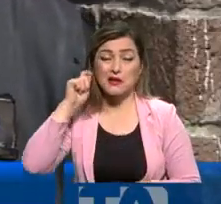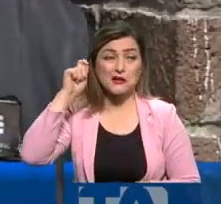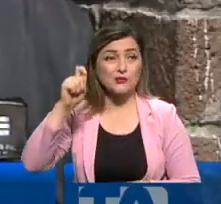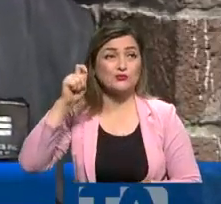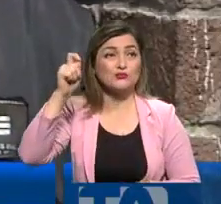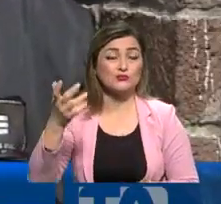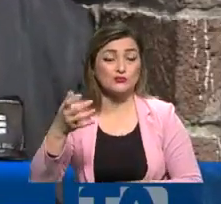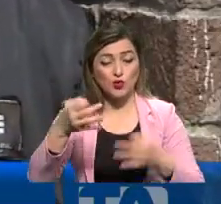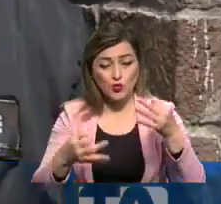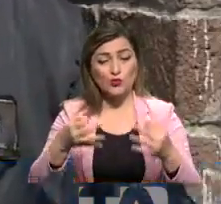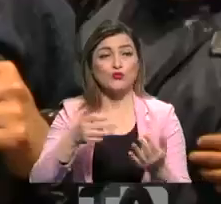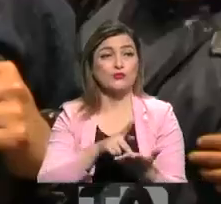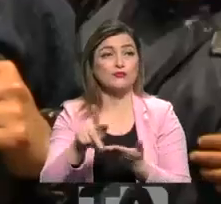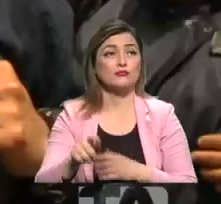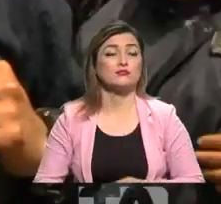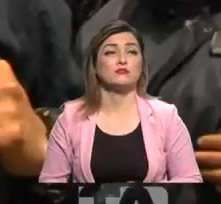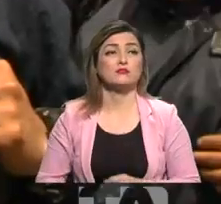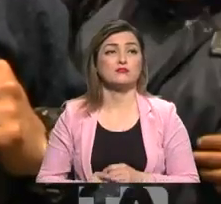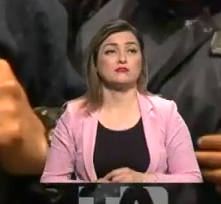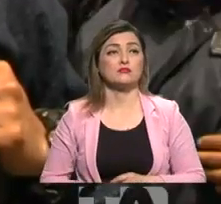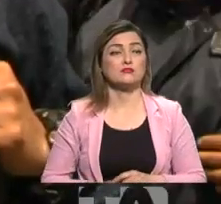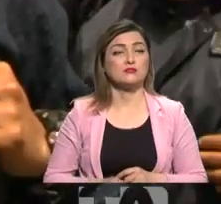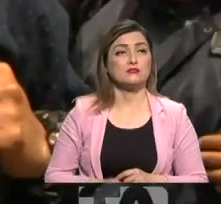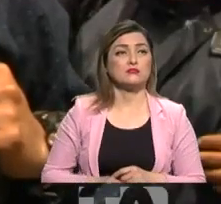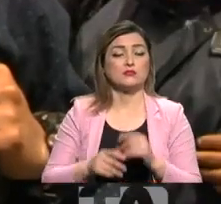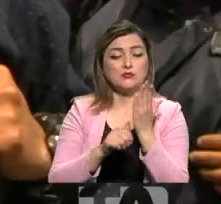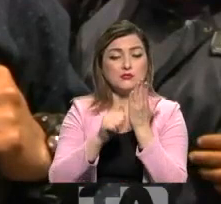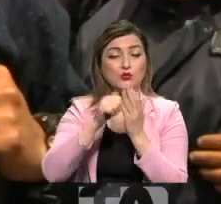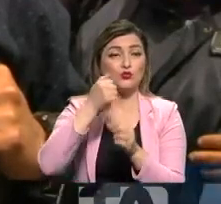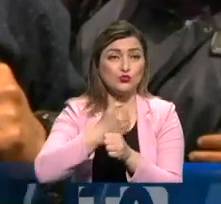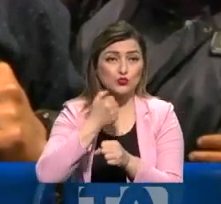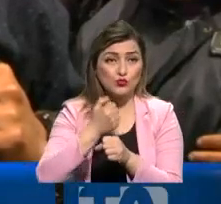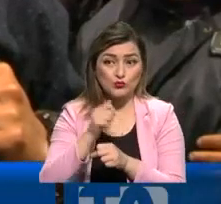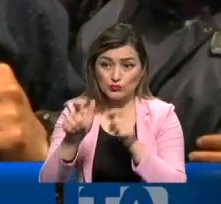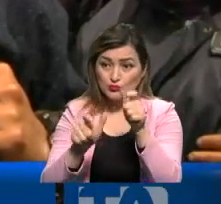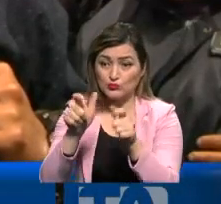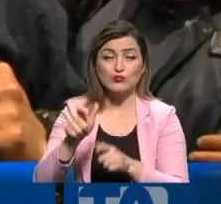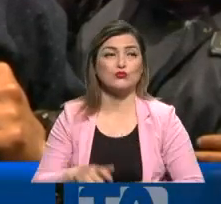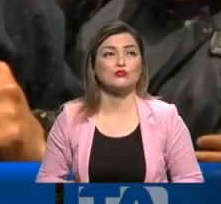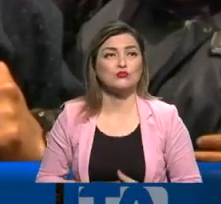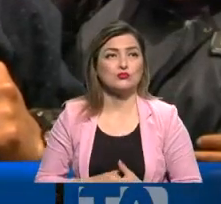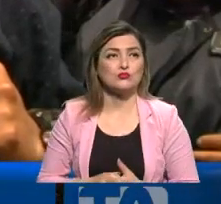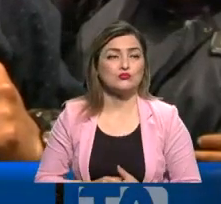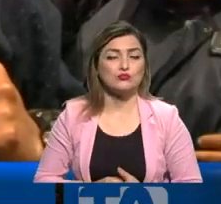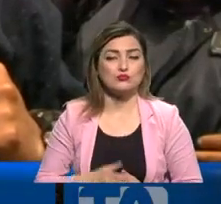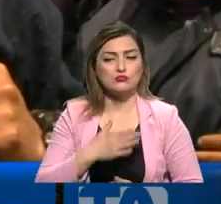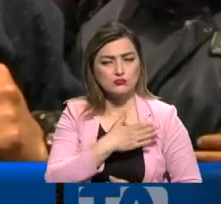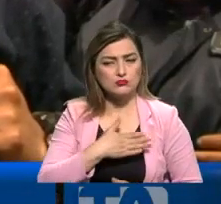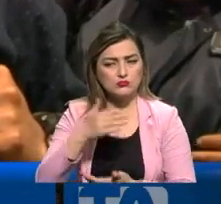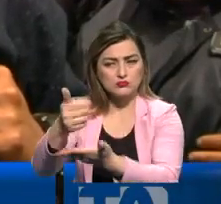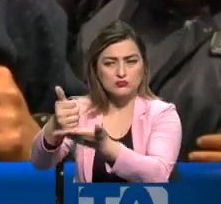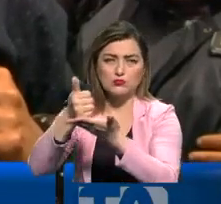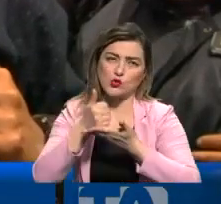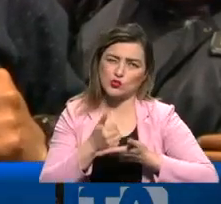es lo justo que nos paguen. A los señores del Ministerio de Trabajo, nos ayuden,